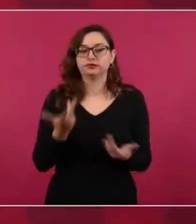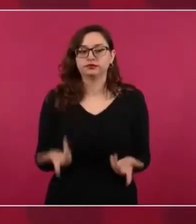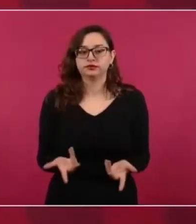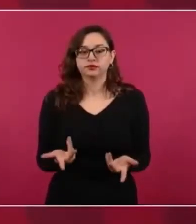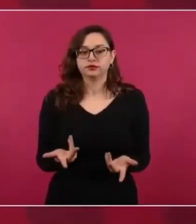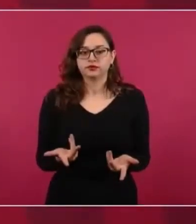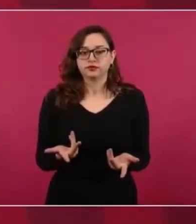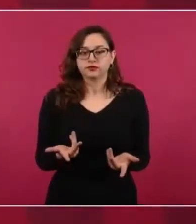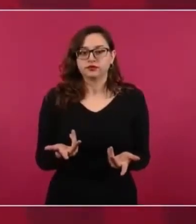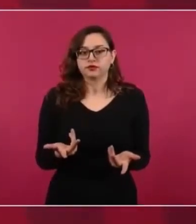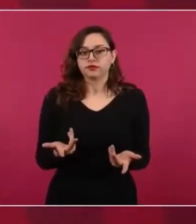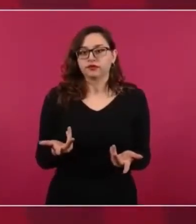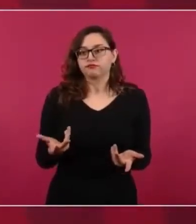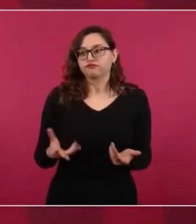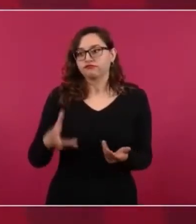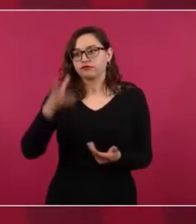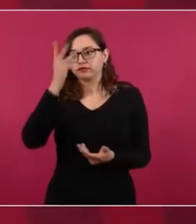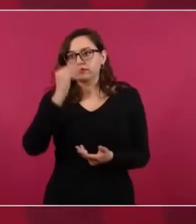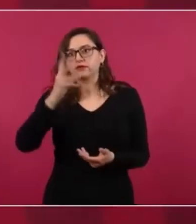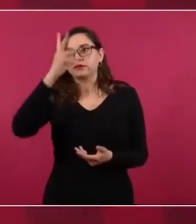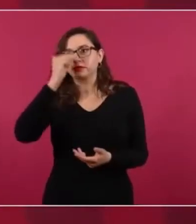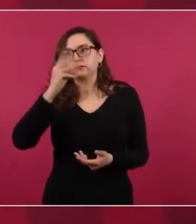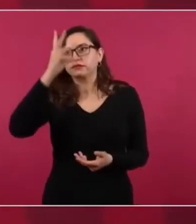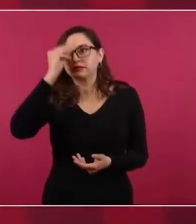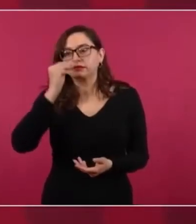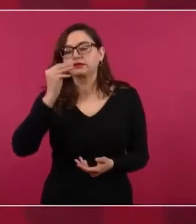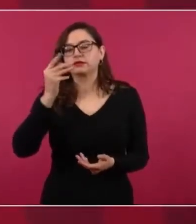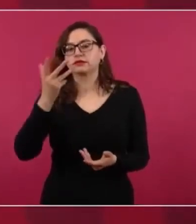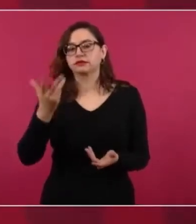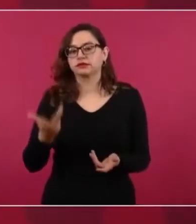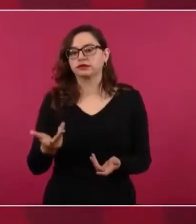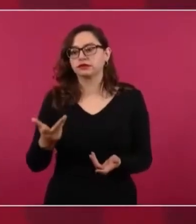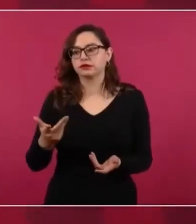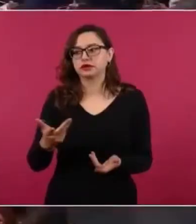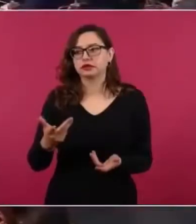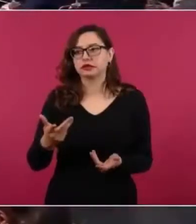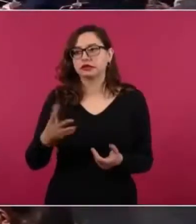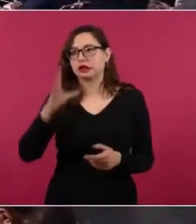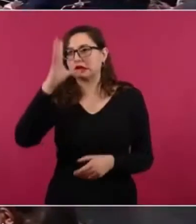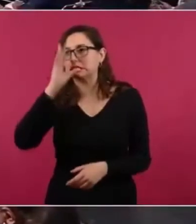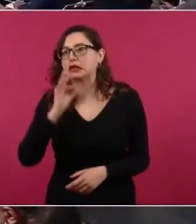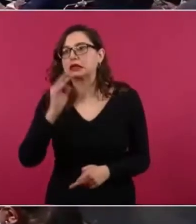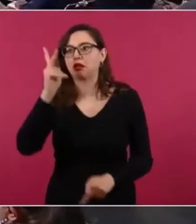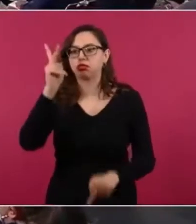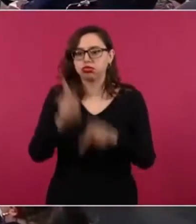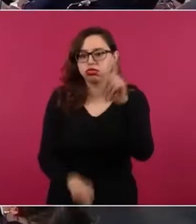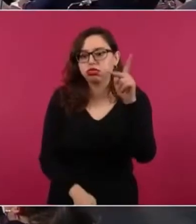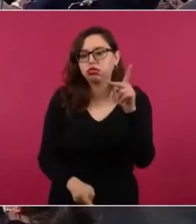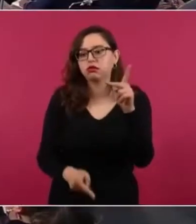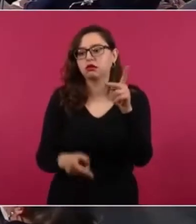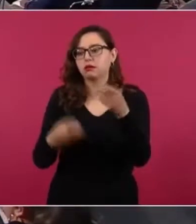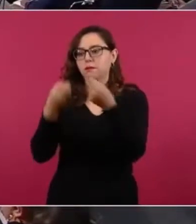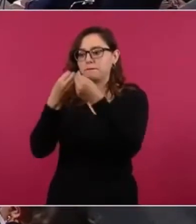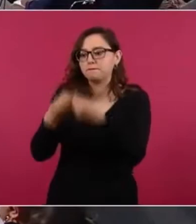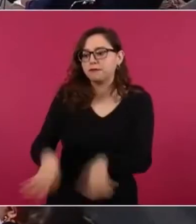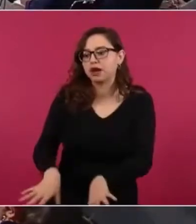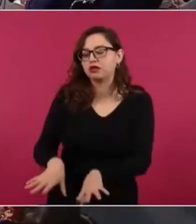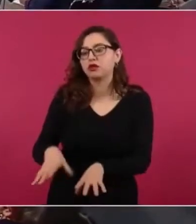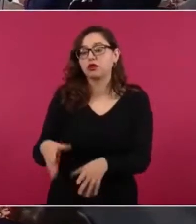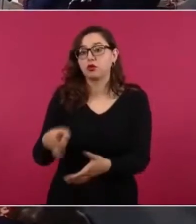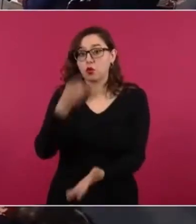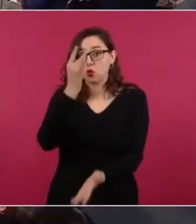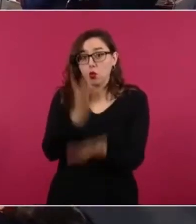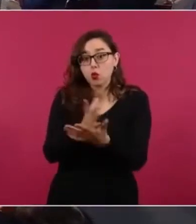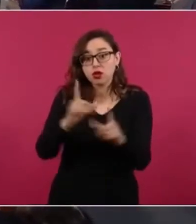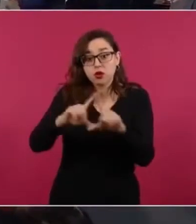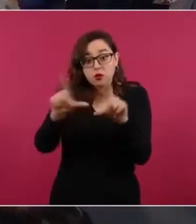Aprendizajes y la pérdida de aprendizajes no fue solo en México. Hay estudios internacionales acerca de cómo